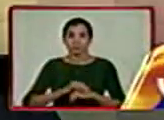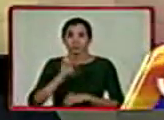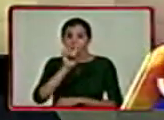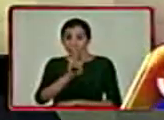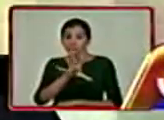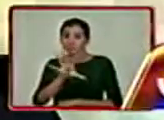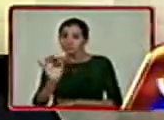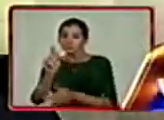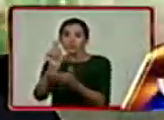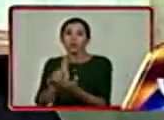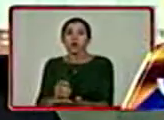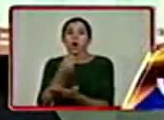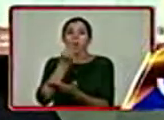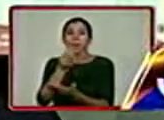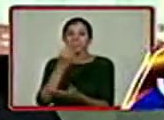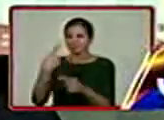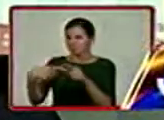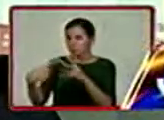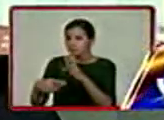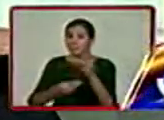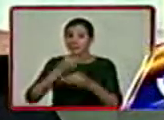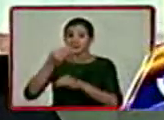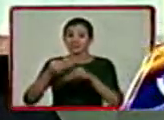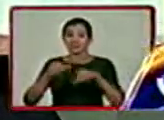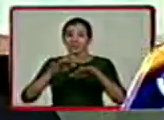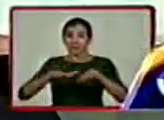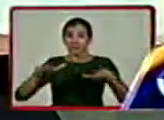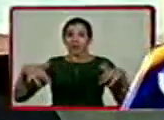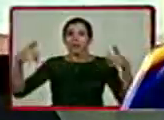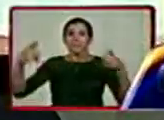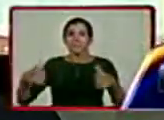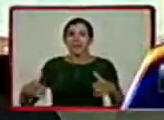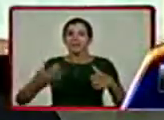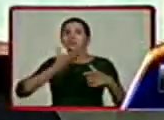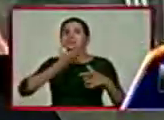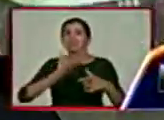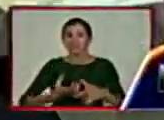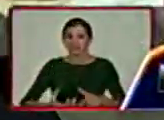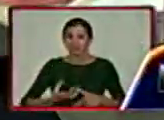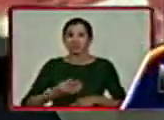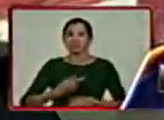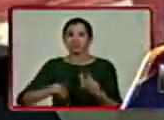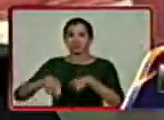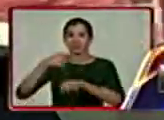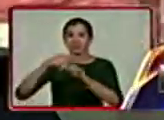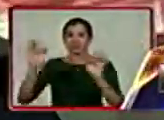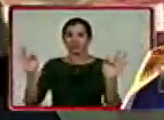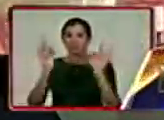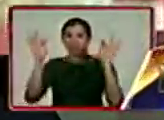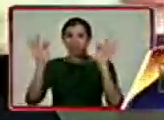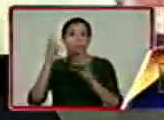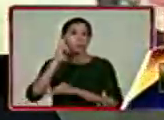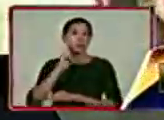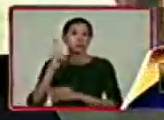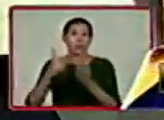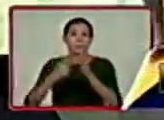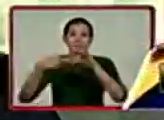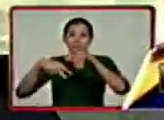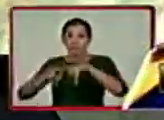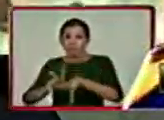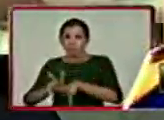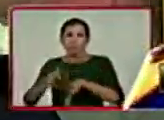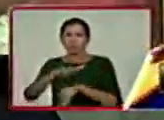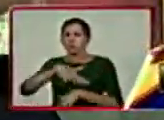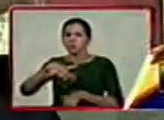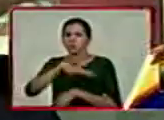250 toneladas de alimentos e ingredientes para preparar los platos típicos de la época decembrina son expendidos en la Feria Navideña Bolivariana 2012, que se